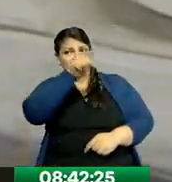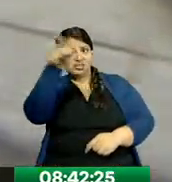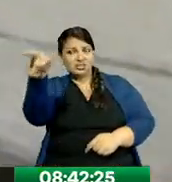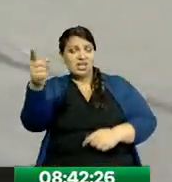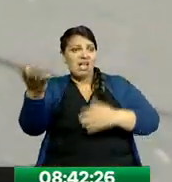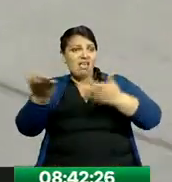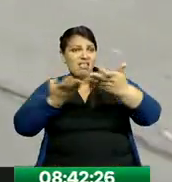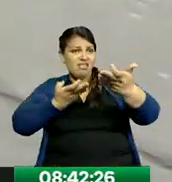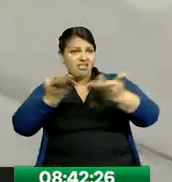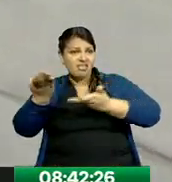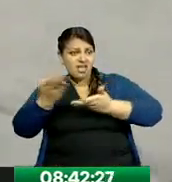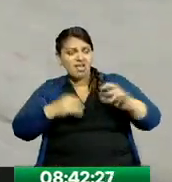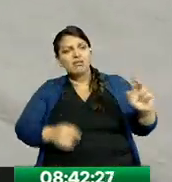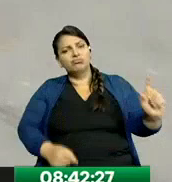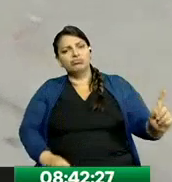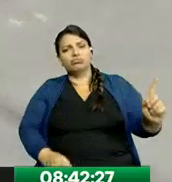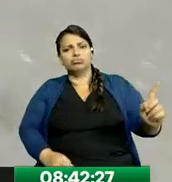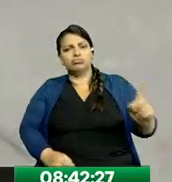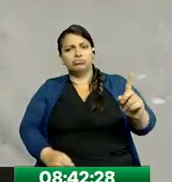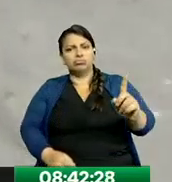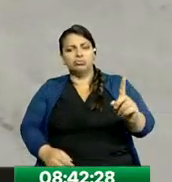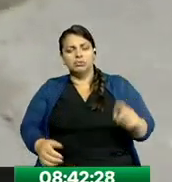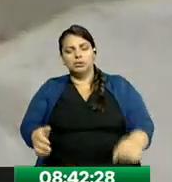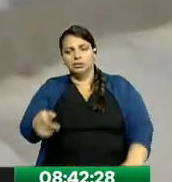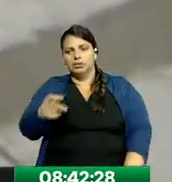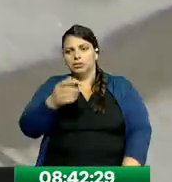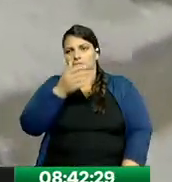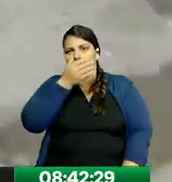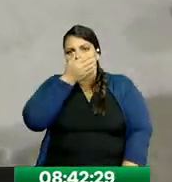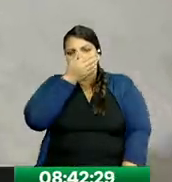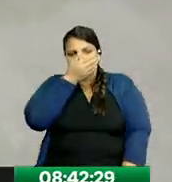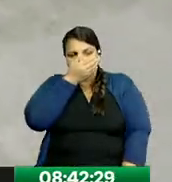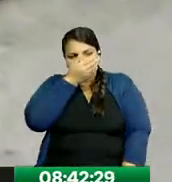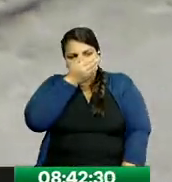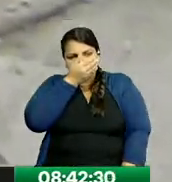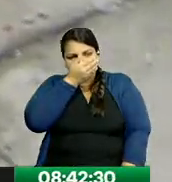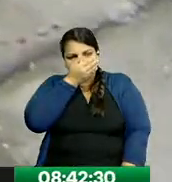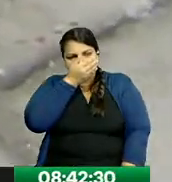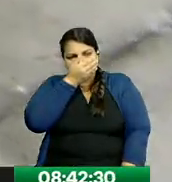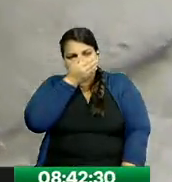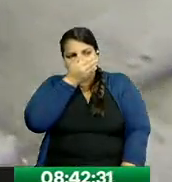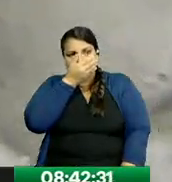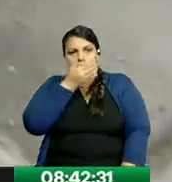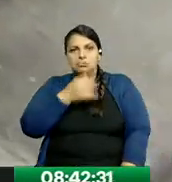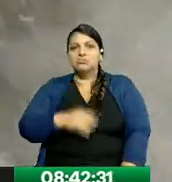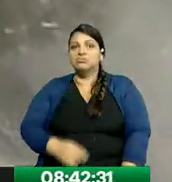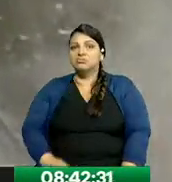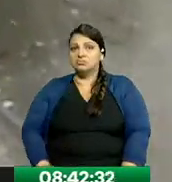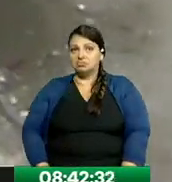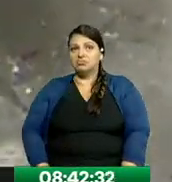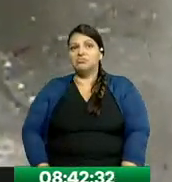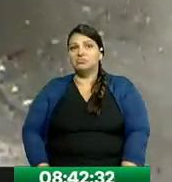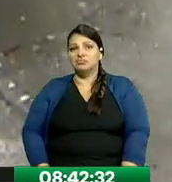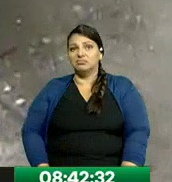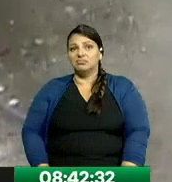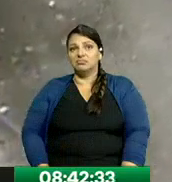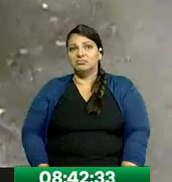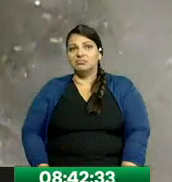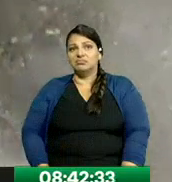como sea, porque no aguanta esta pestilencia. No, no se exactamente, no se aguanta.